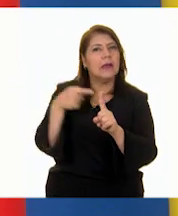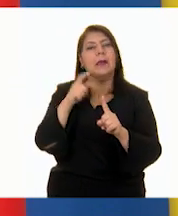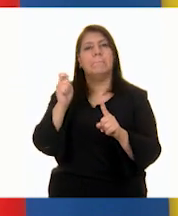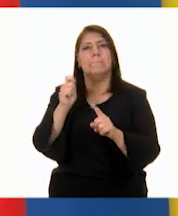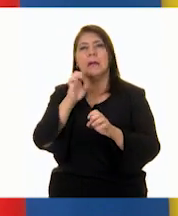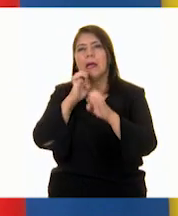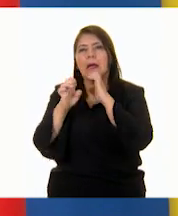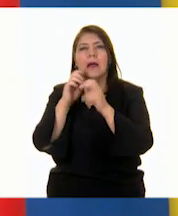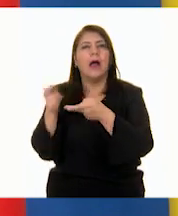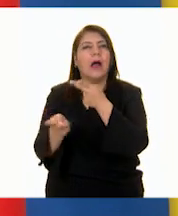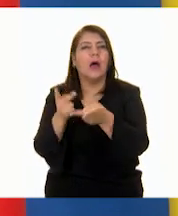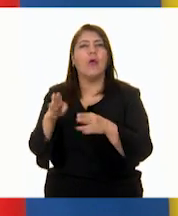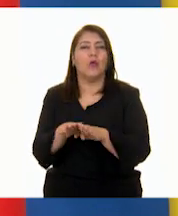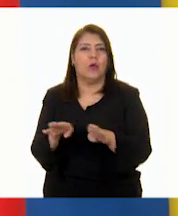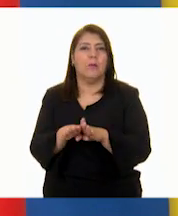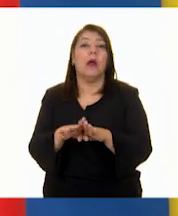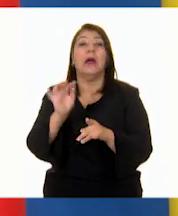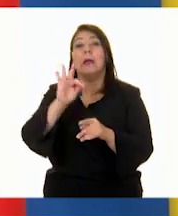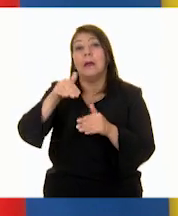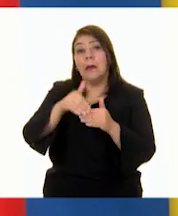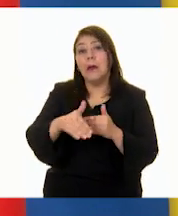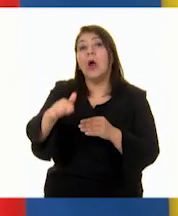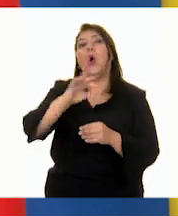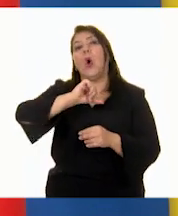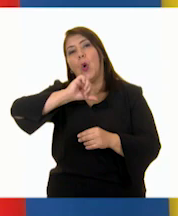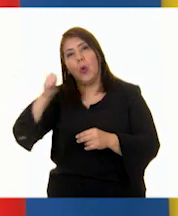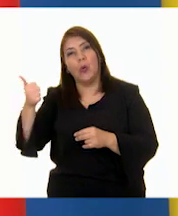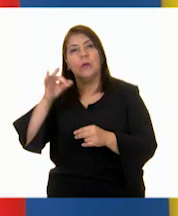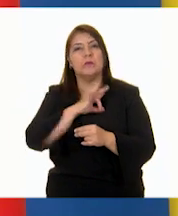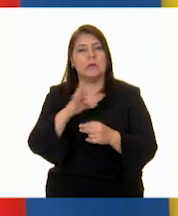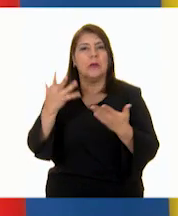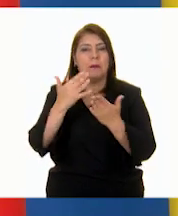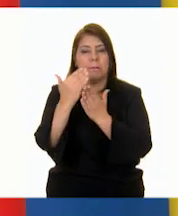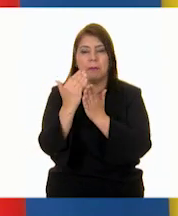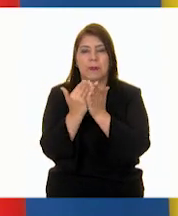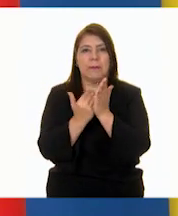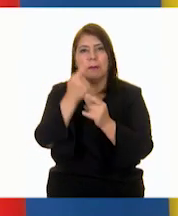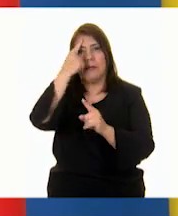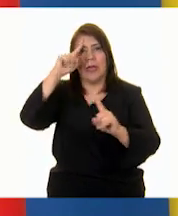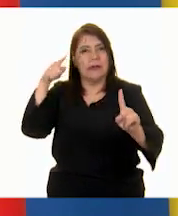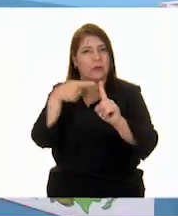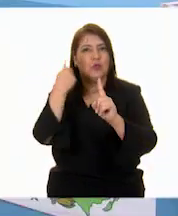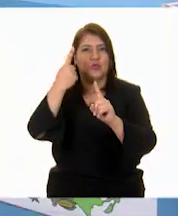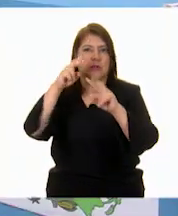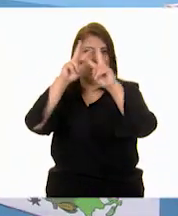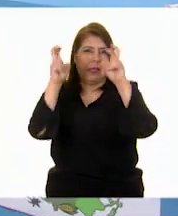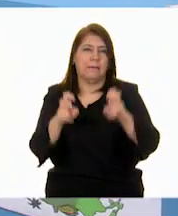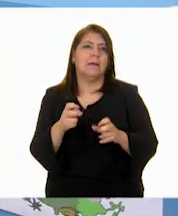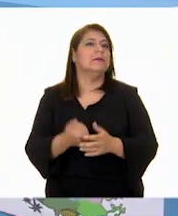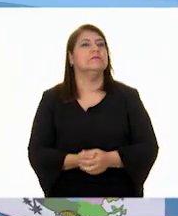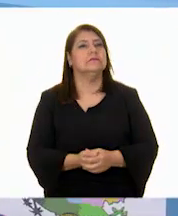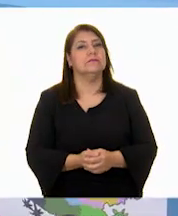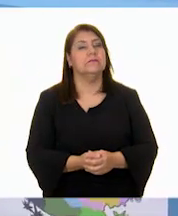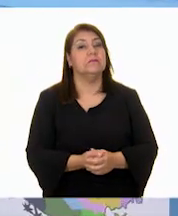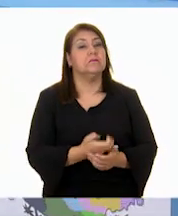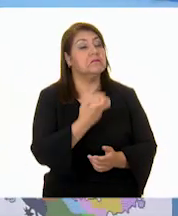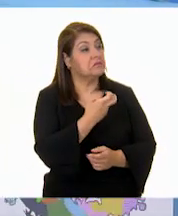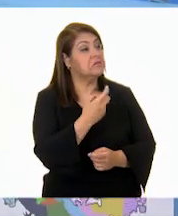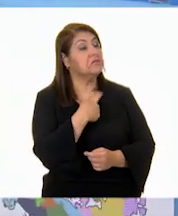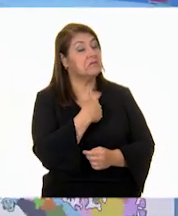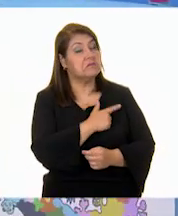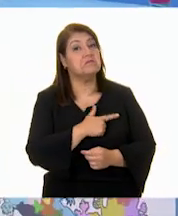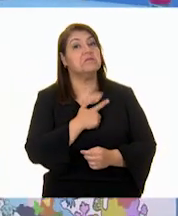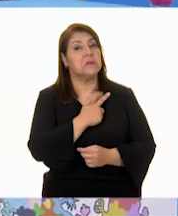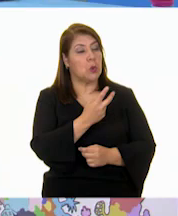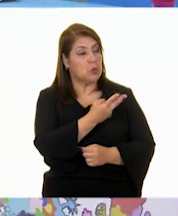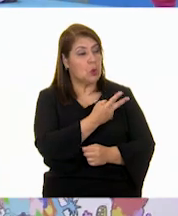entrevista. Quizá más adelante podamos hacer otra que solo se ocupe de ese tema. Me gusta muchísimo su